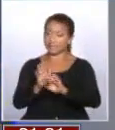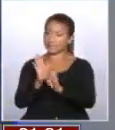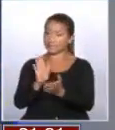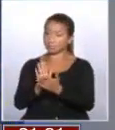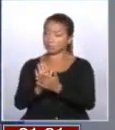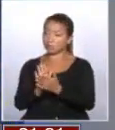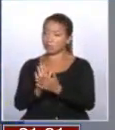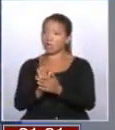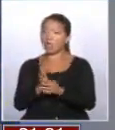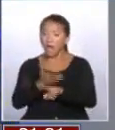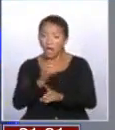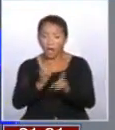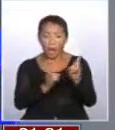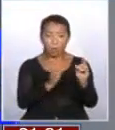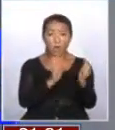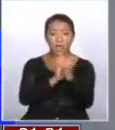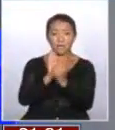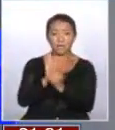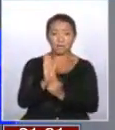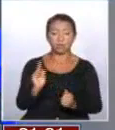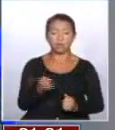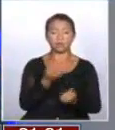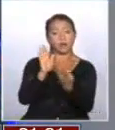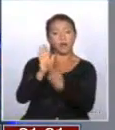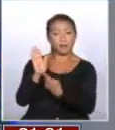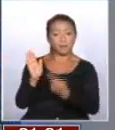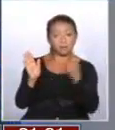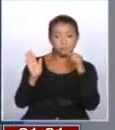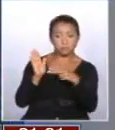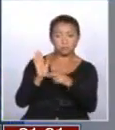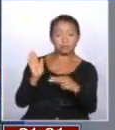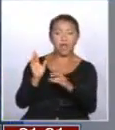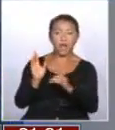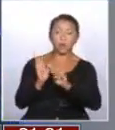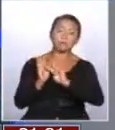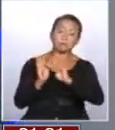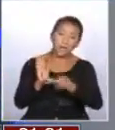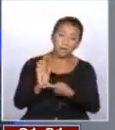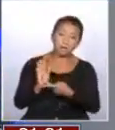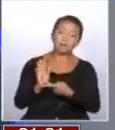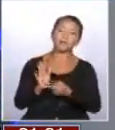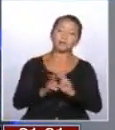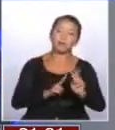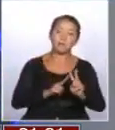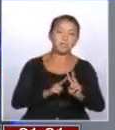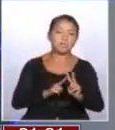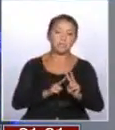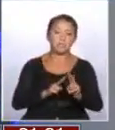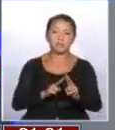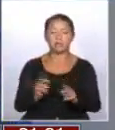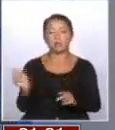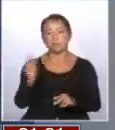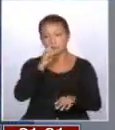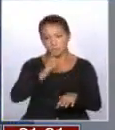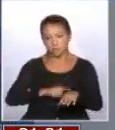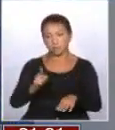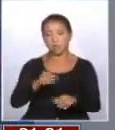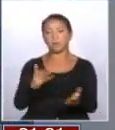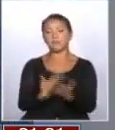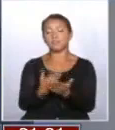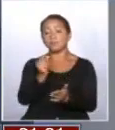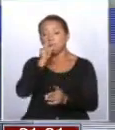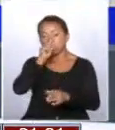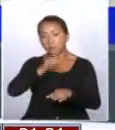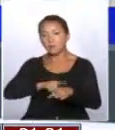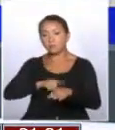hay algún artículo de nuestro reglamento que debe sufrir alguna transformación, lo haremos a la brevedad posible. Aprovechando los pocos minutos